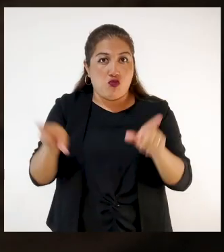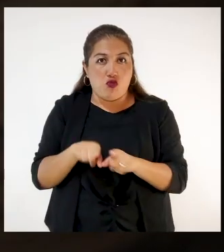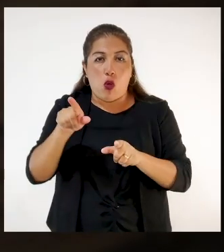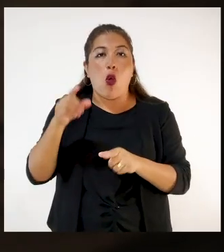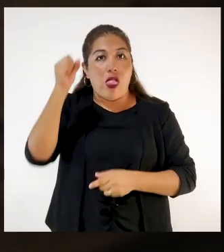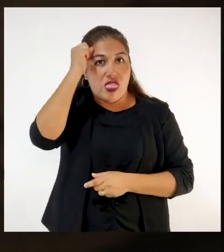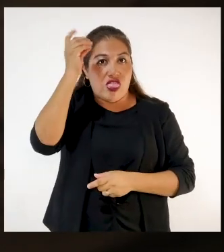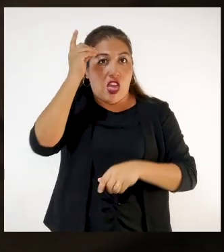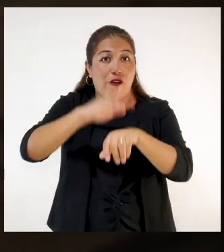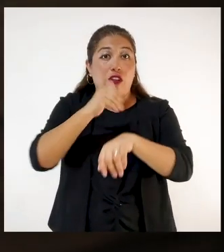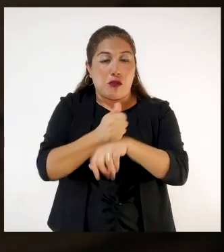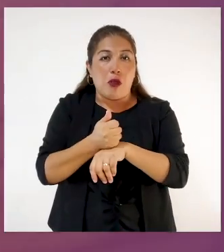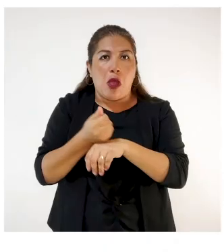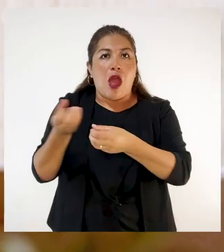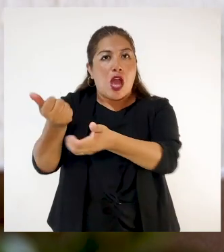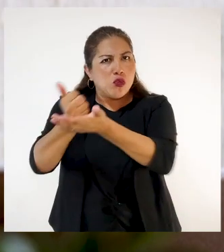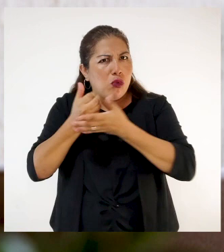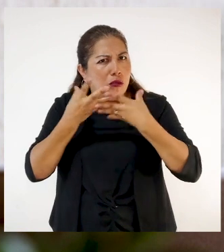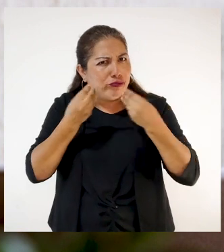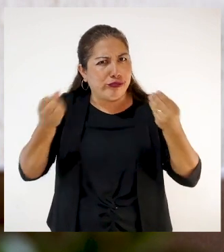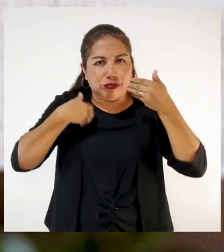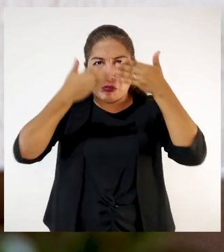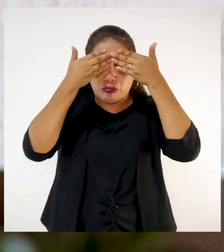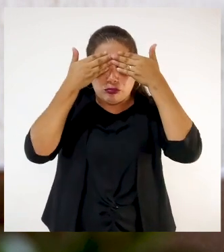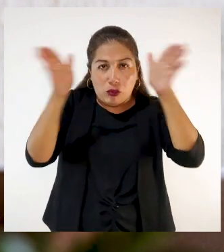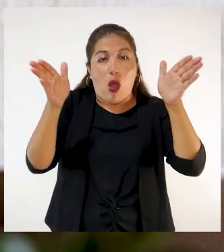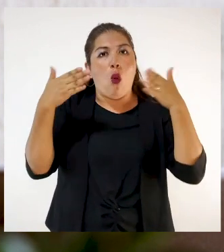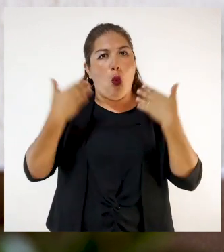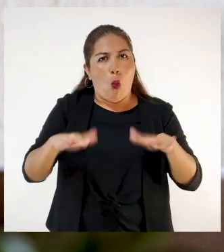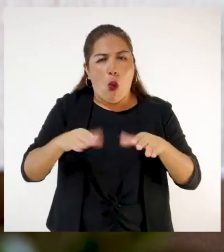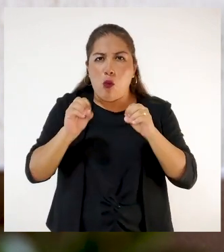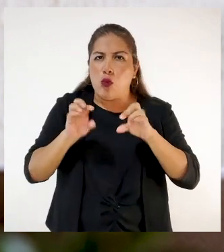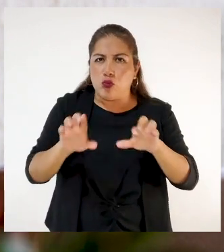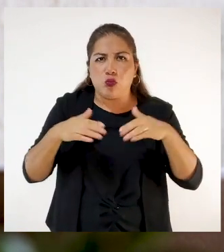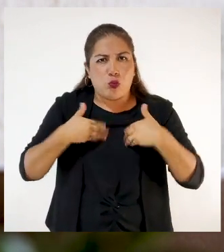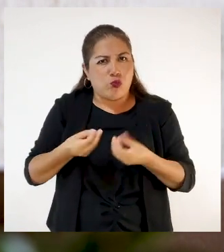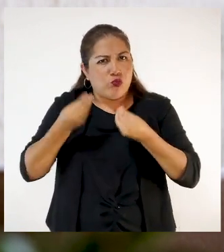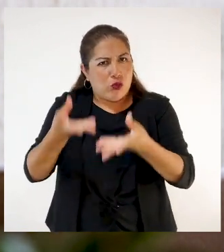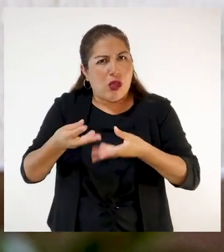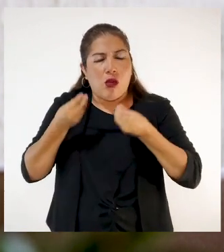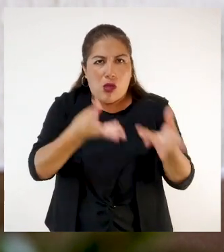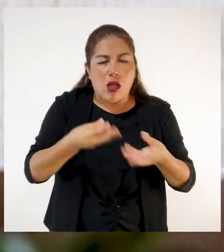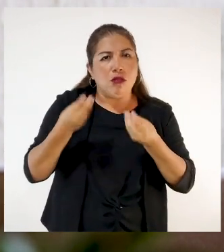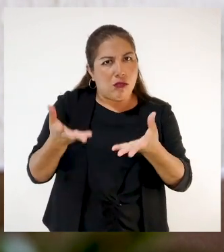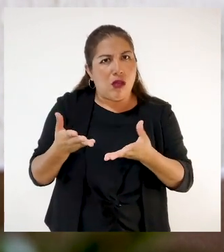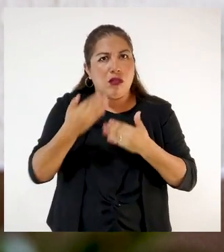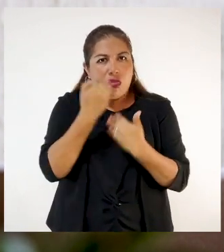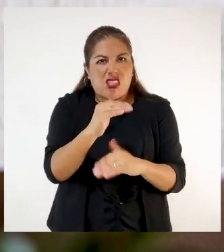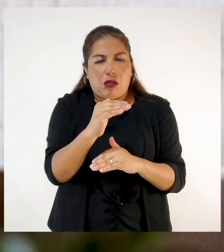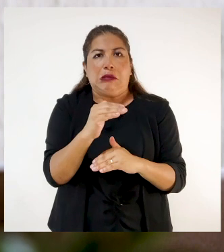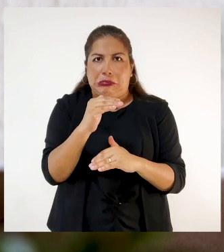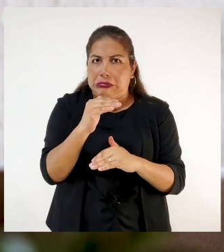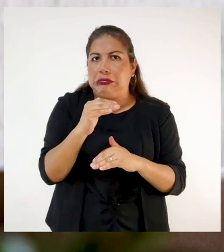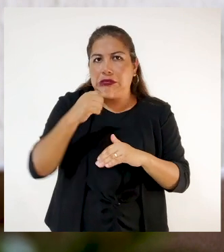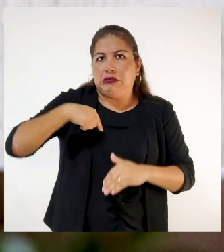la Fundación Down Madrid allá. Me amplió el panorama, la visión, las oportunidades que podemos darlos y me di cuenta que los